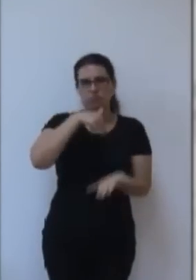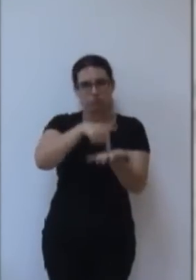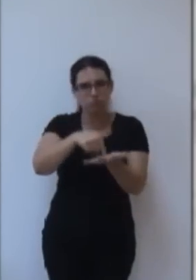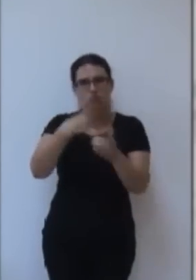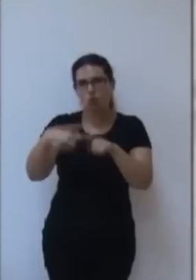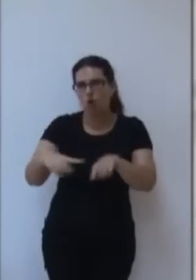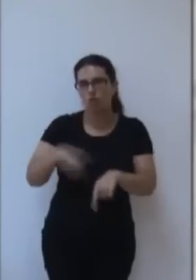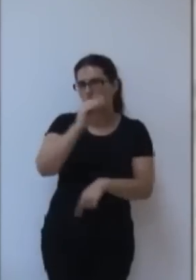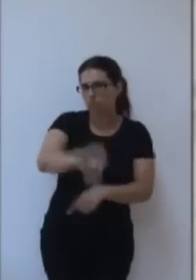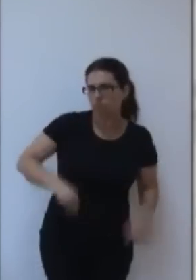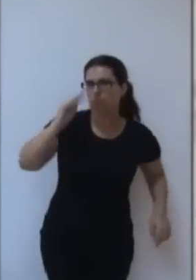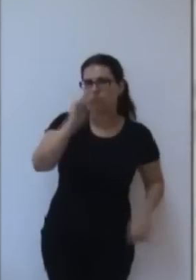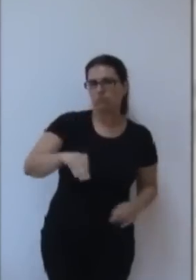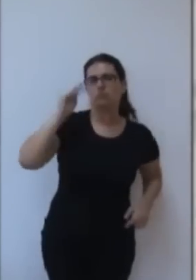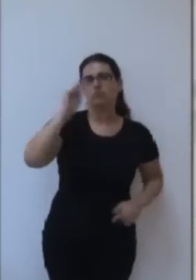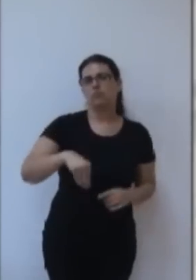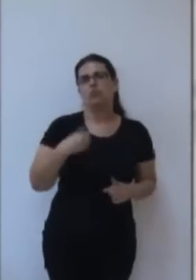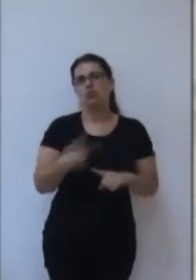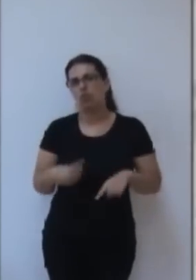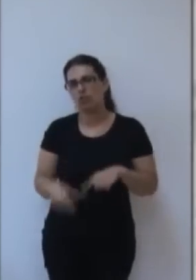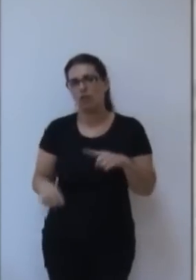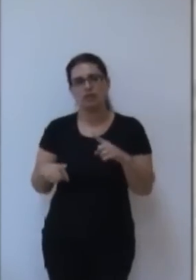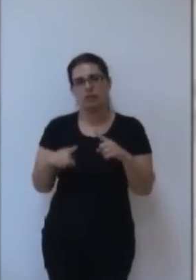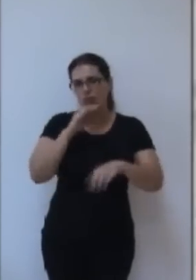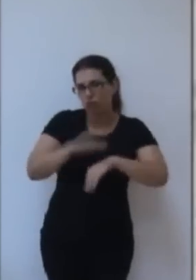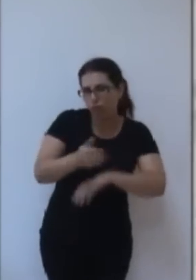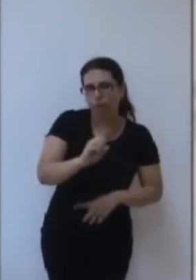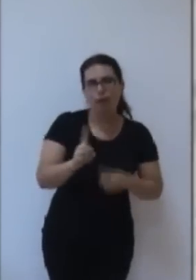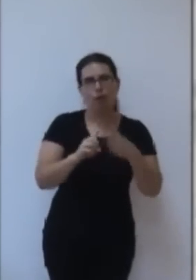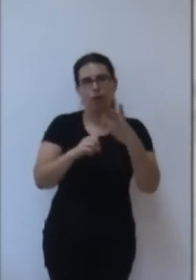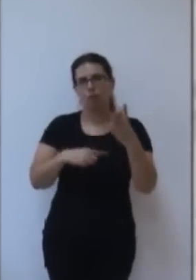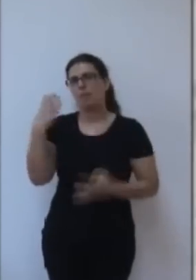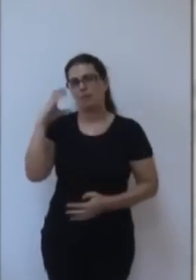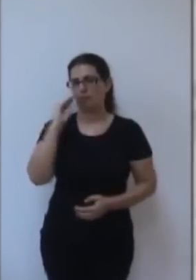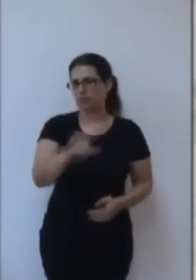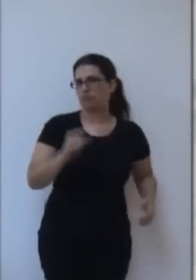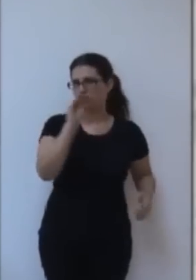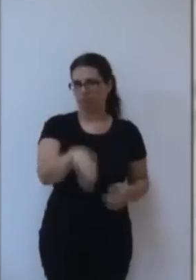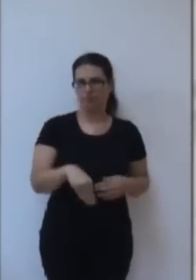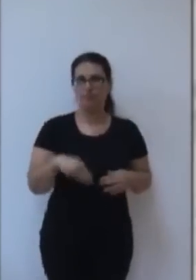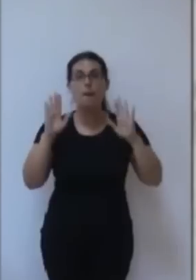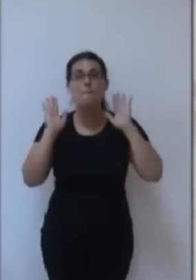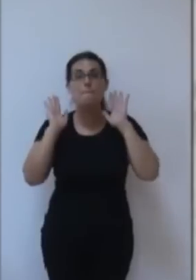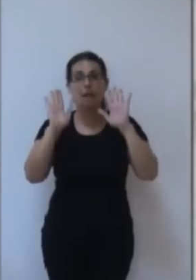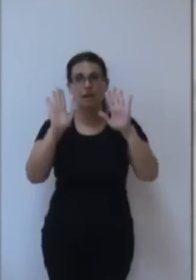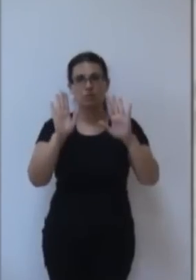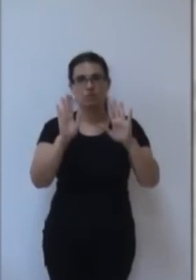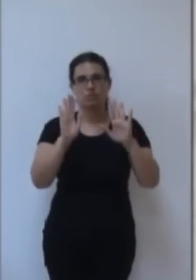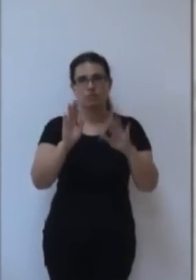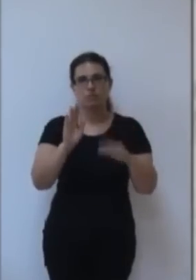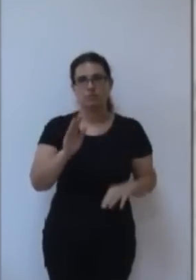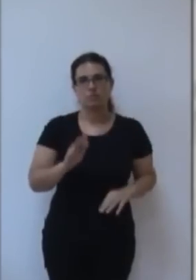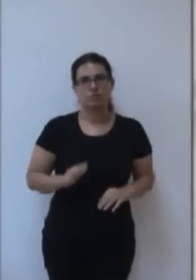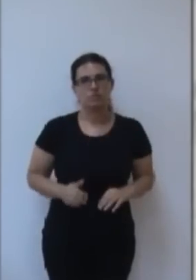denunciando actuaciones y irregularidades y no cumplimientos, etcétera. Pero un foco de todo esto